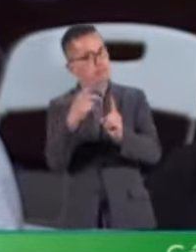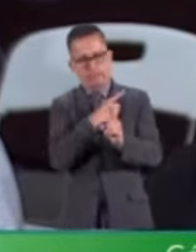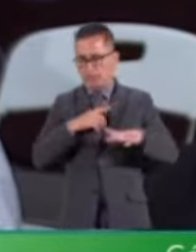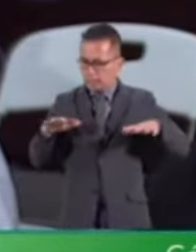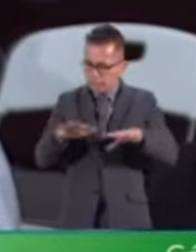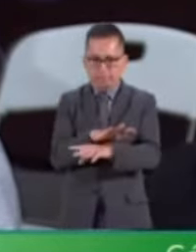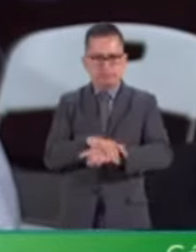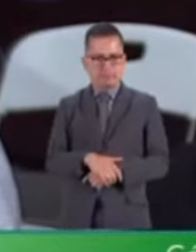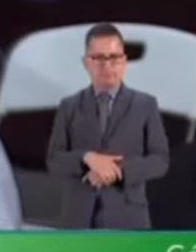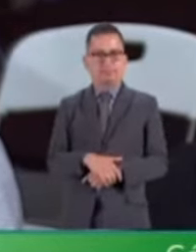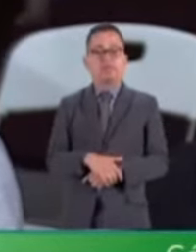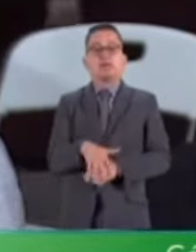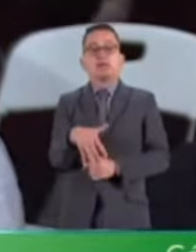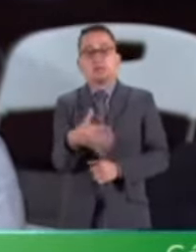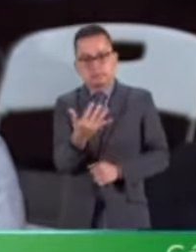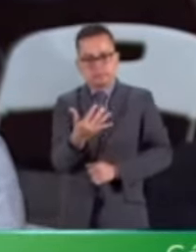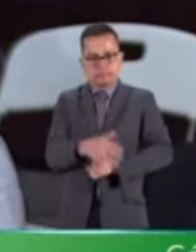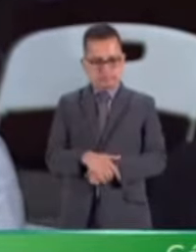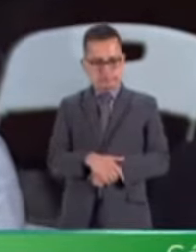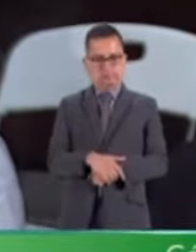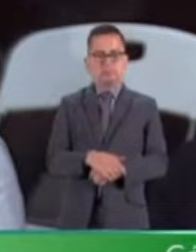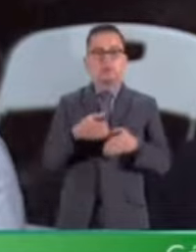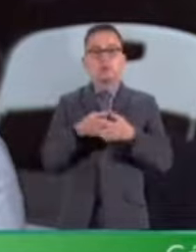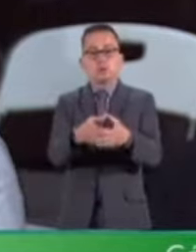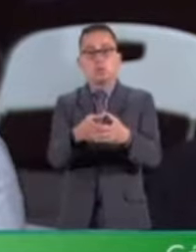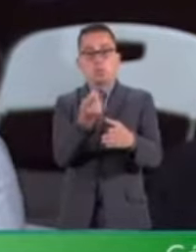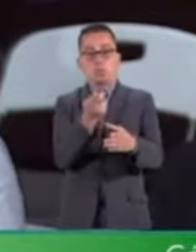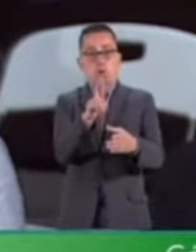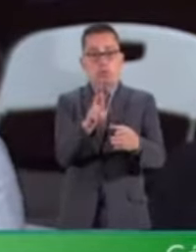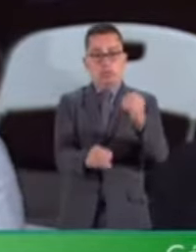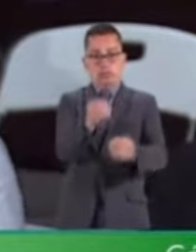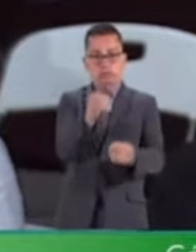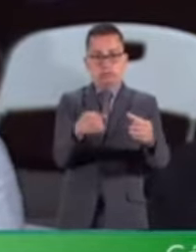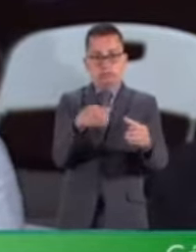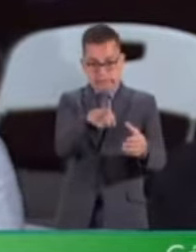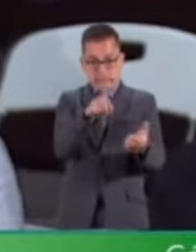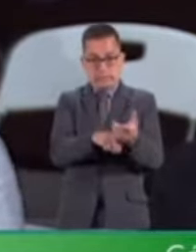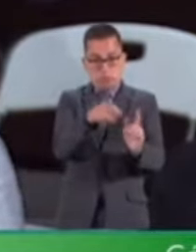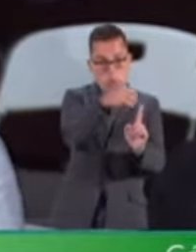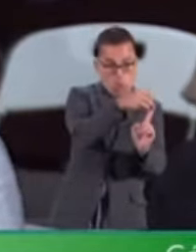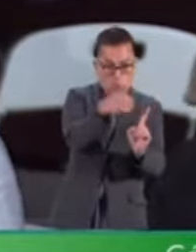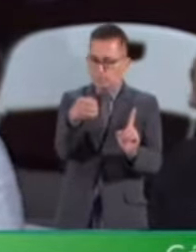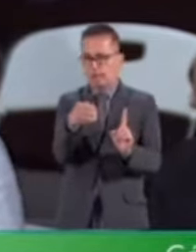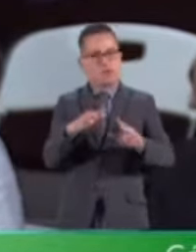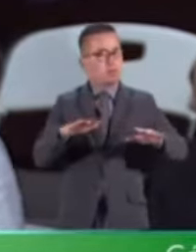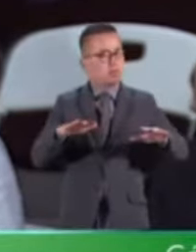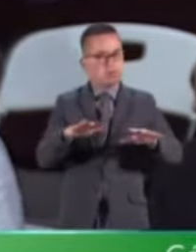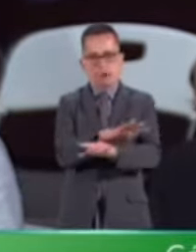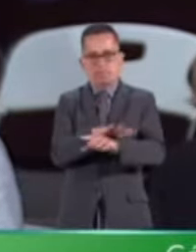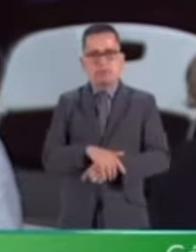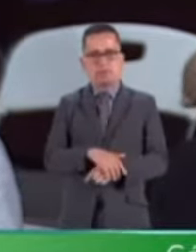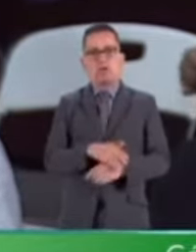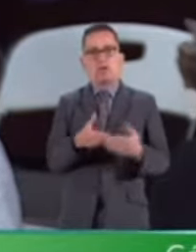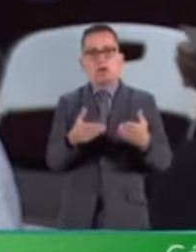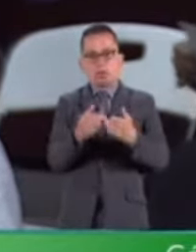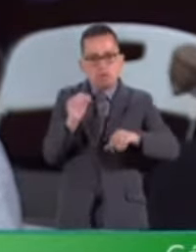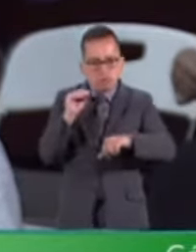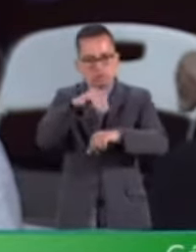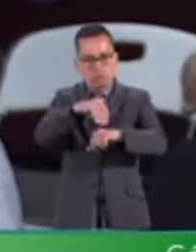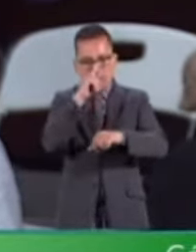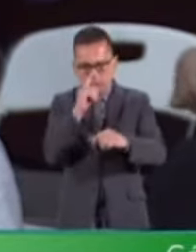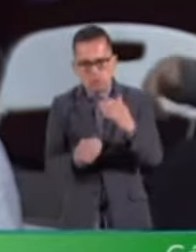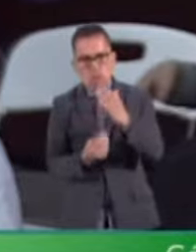quinto, cambiará la estructura del Poder Judicial, iniciando nuevas bases para